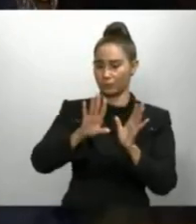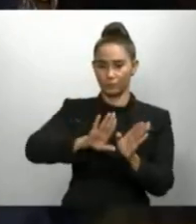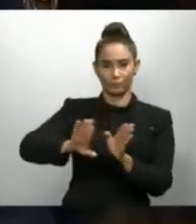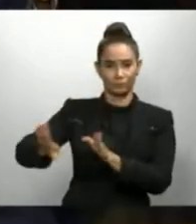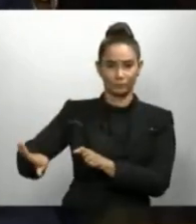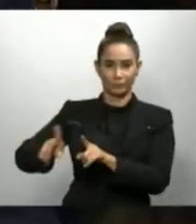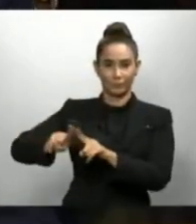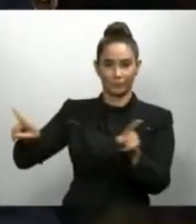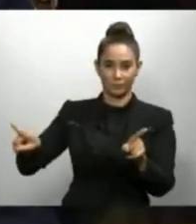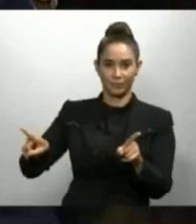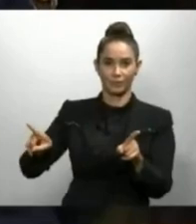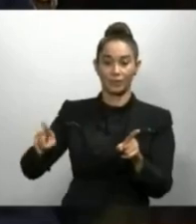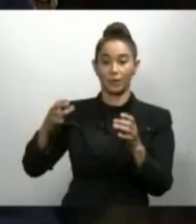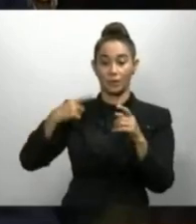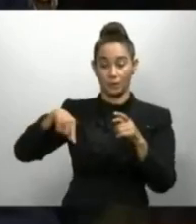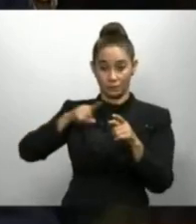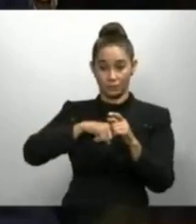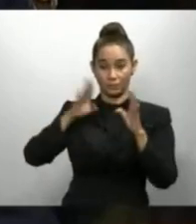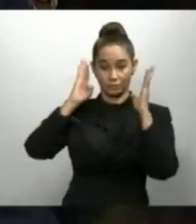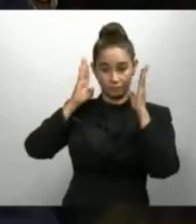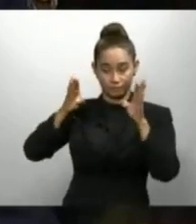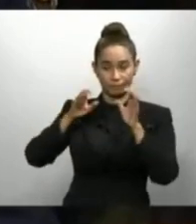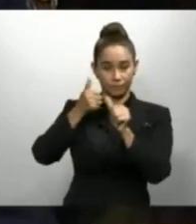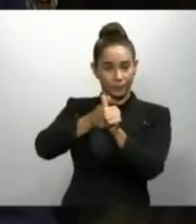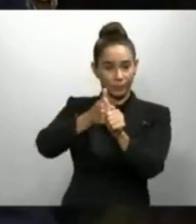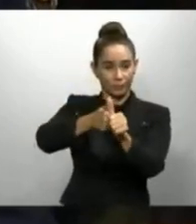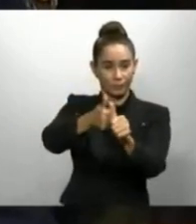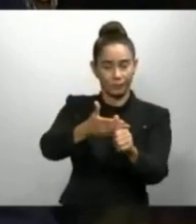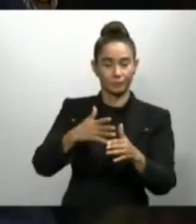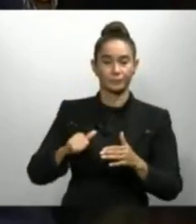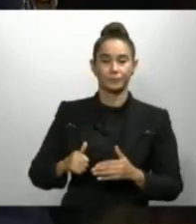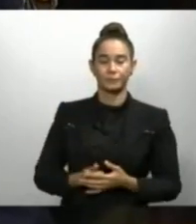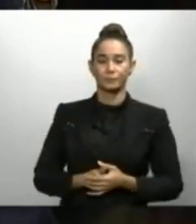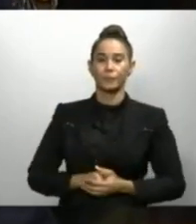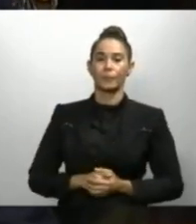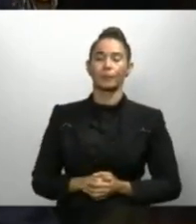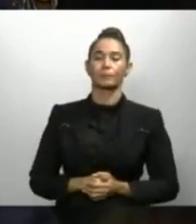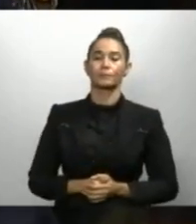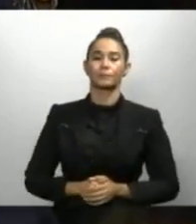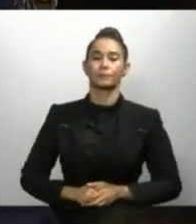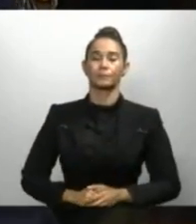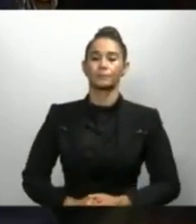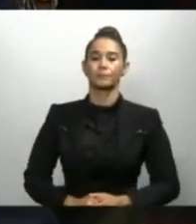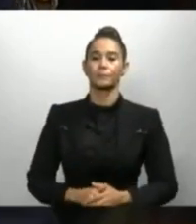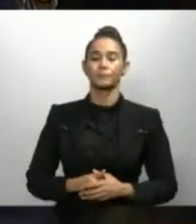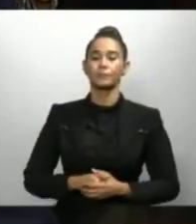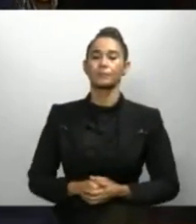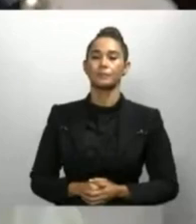ya de seguimiento como se está haciendo en estos últimos días.